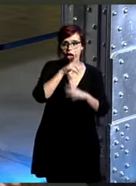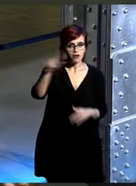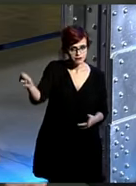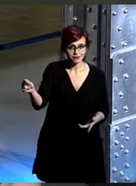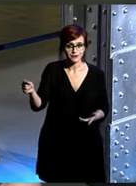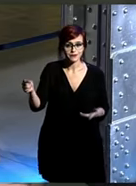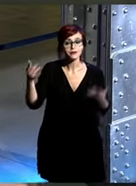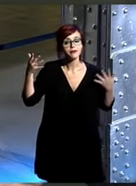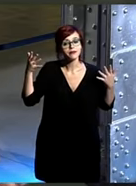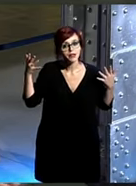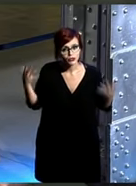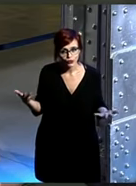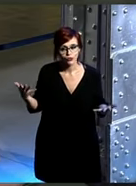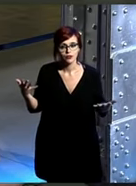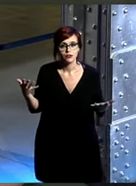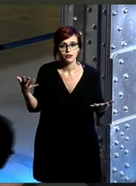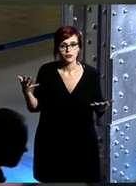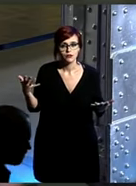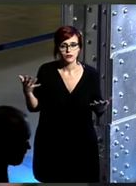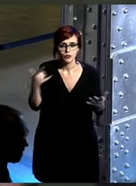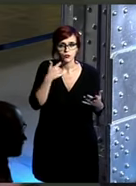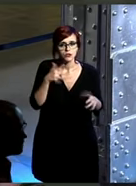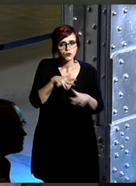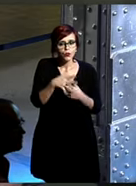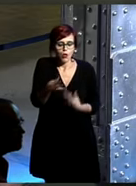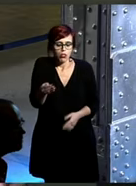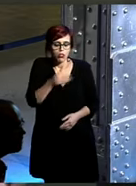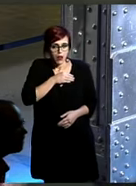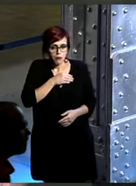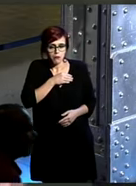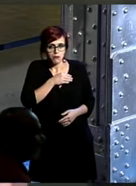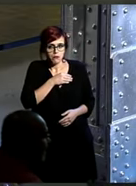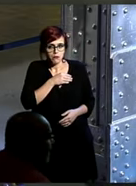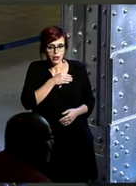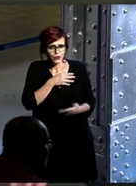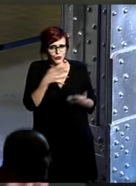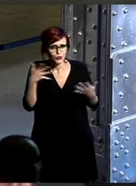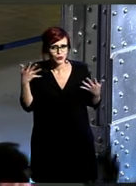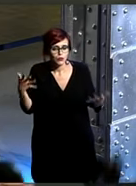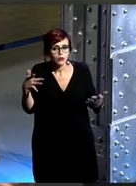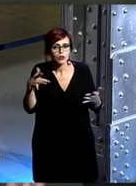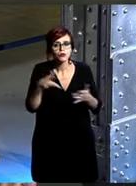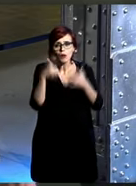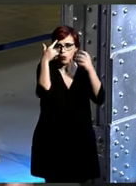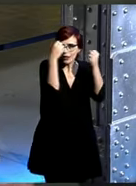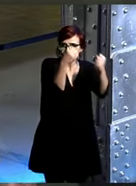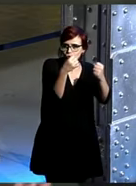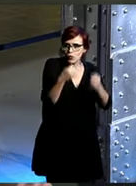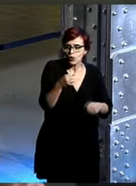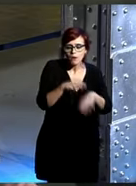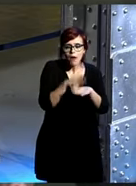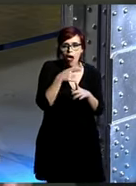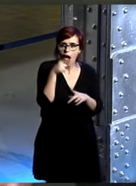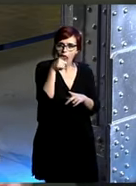universidad, ¿no? Y esto es realmente el drama que estamos viviendo. ¿Cómo puede ser que la institución que hemos creado para